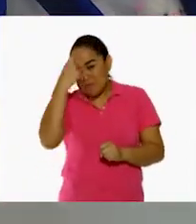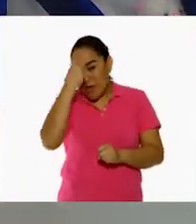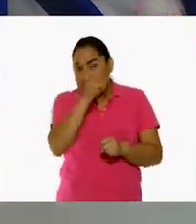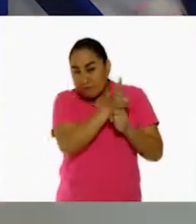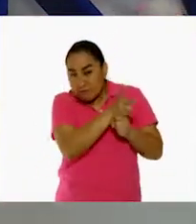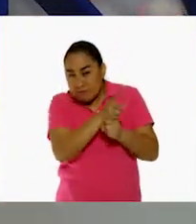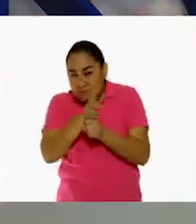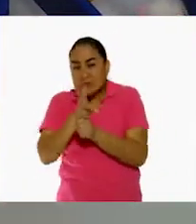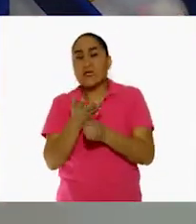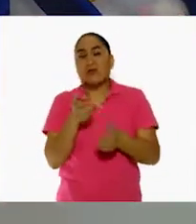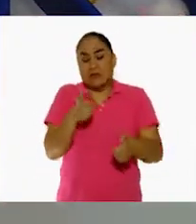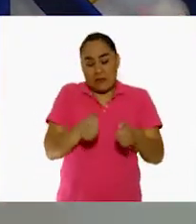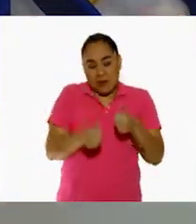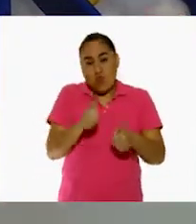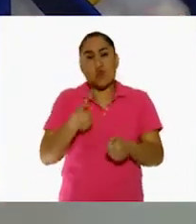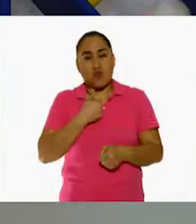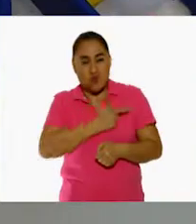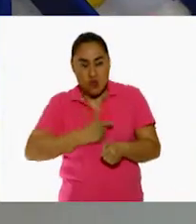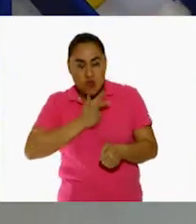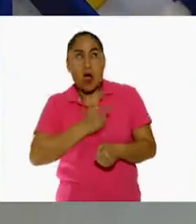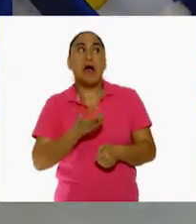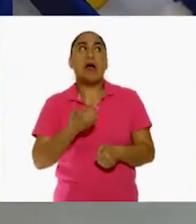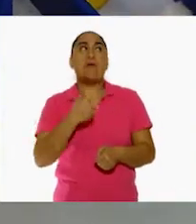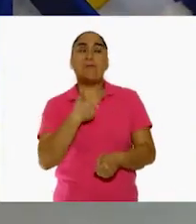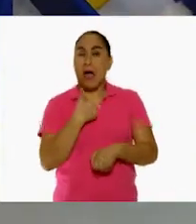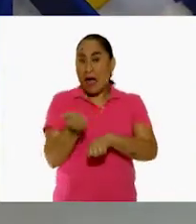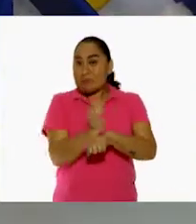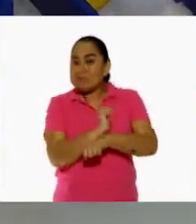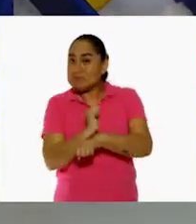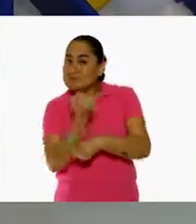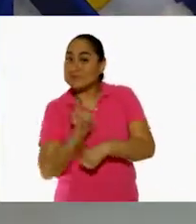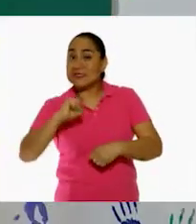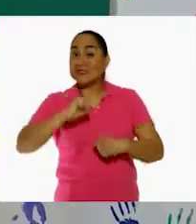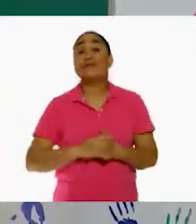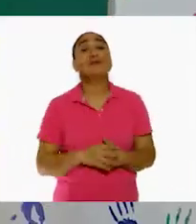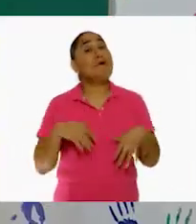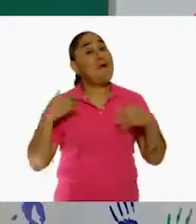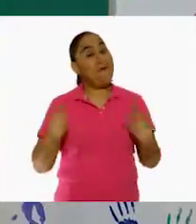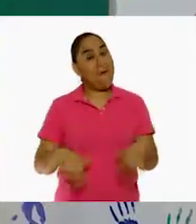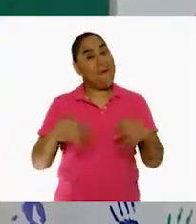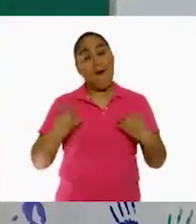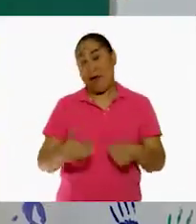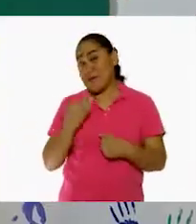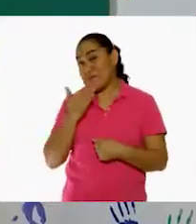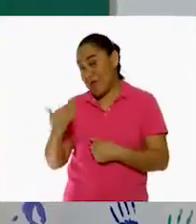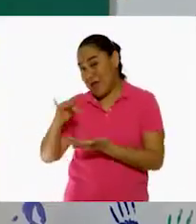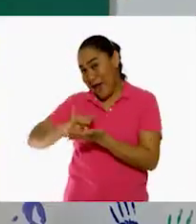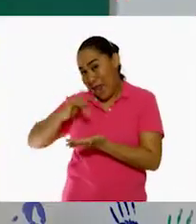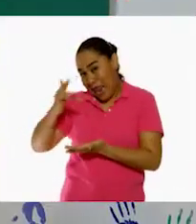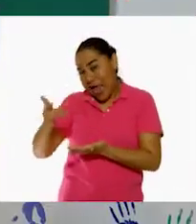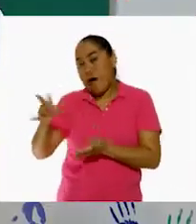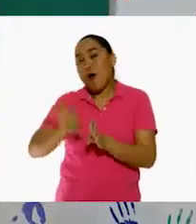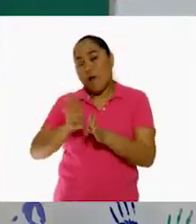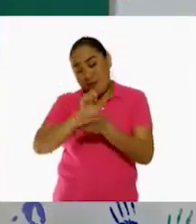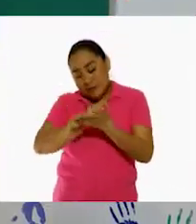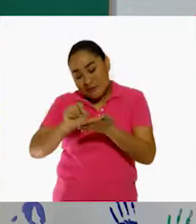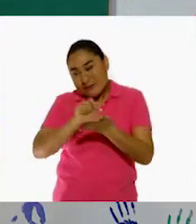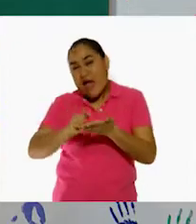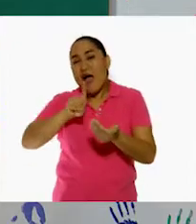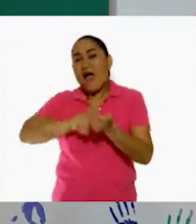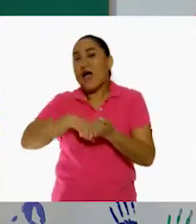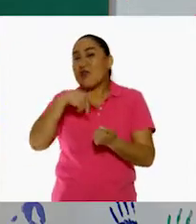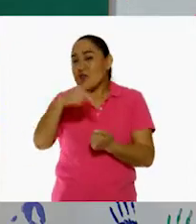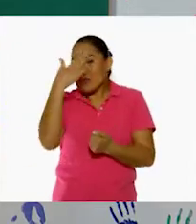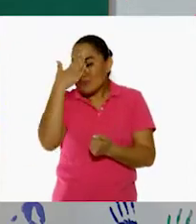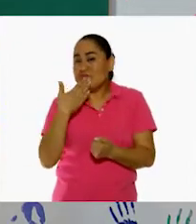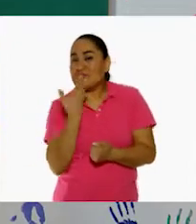gustan mucho los videojuegos, soy muy buen actor. Ah. ¡Excelente, Eric! Muchas gracias por compartir tus cualidades y habilidades.